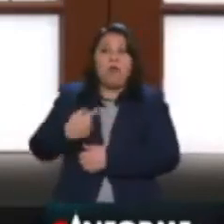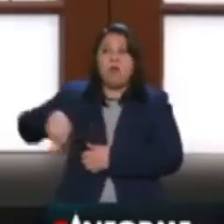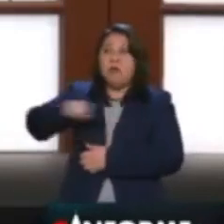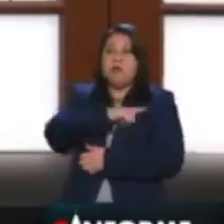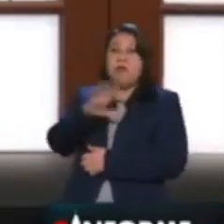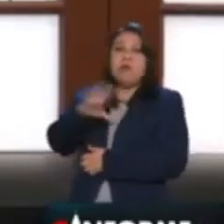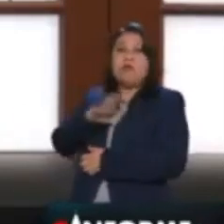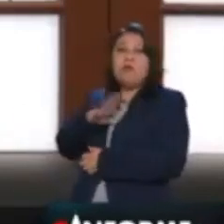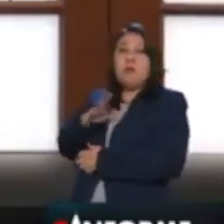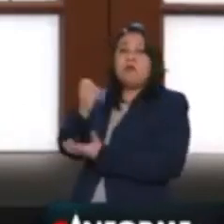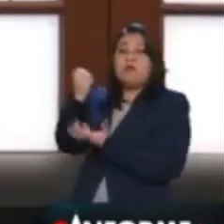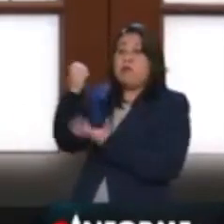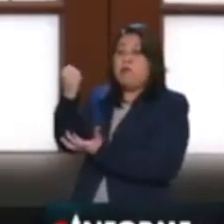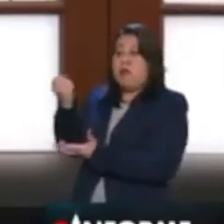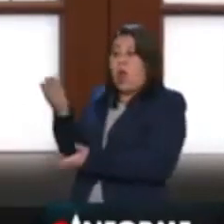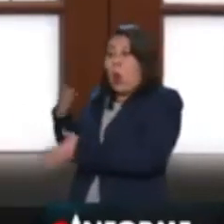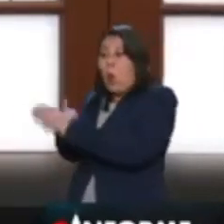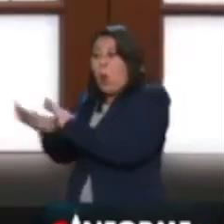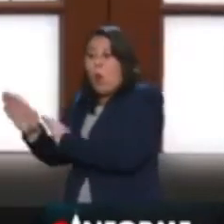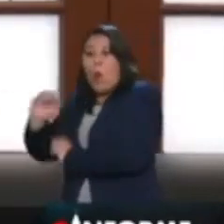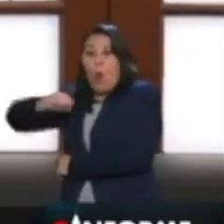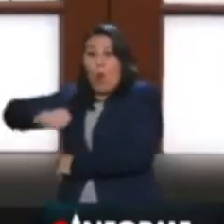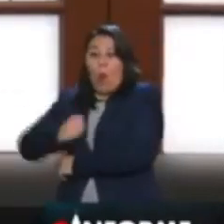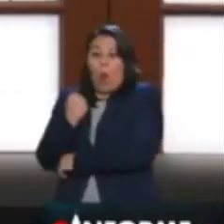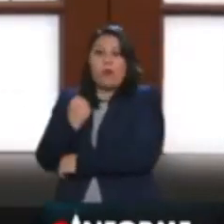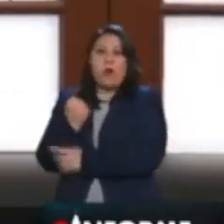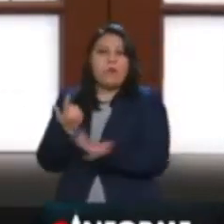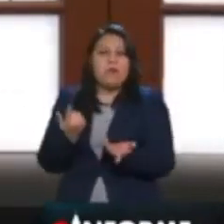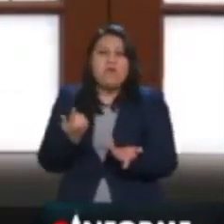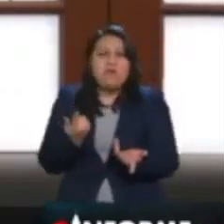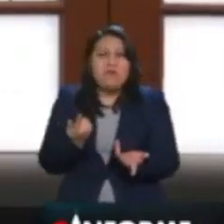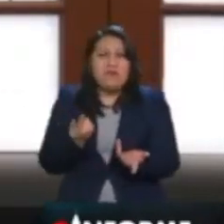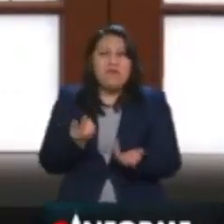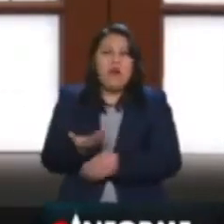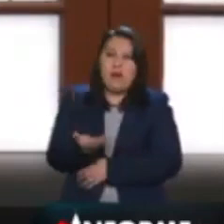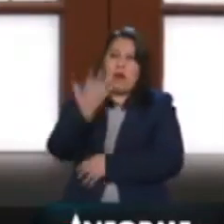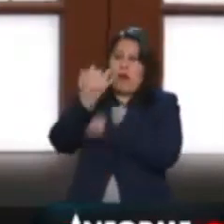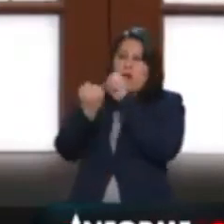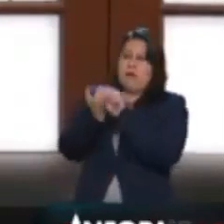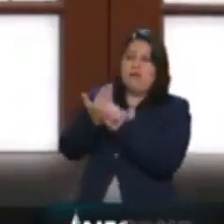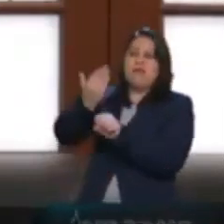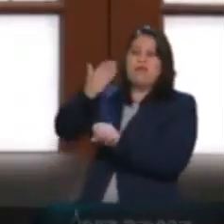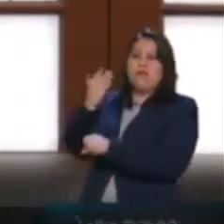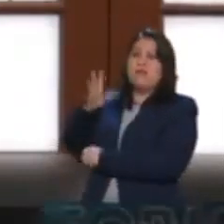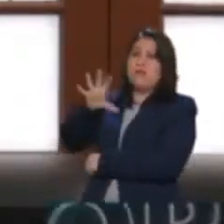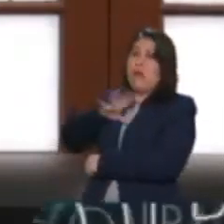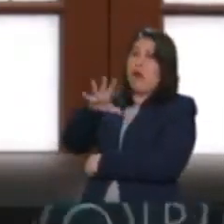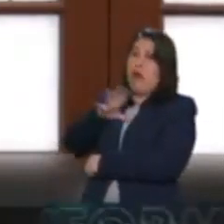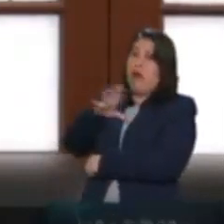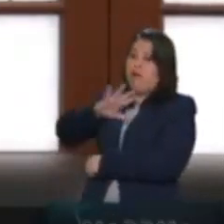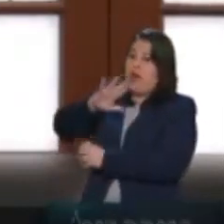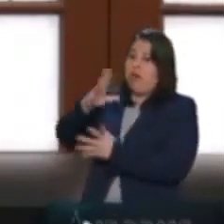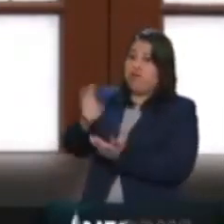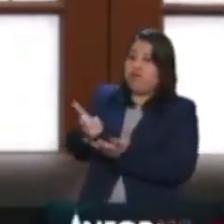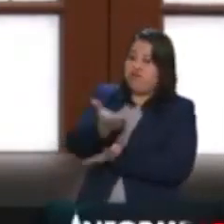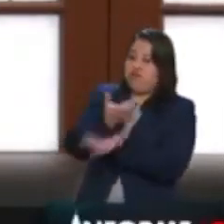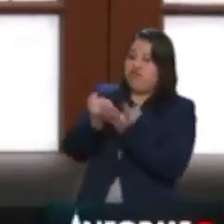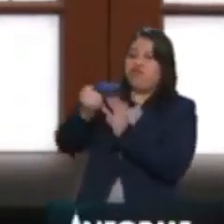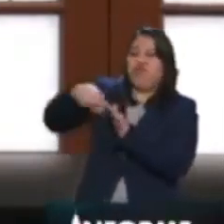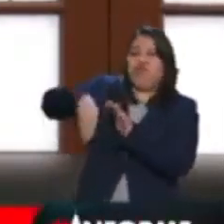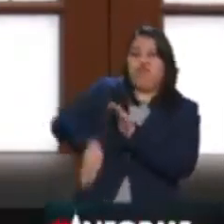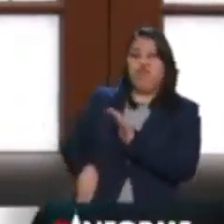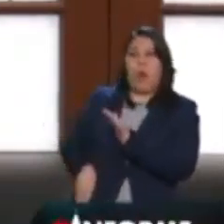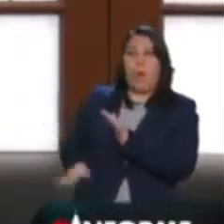como también hacían en los gobiernos anteriores. Es todo transparente, están los recursos, están los ingresos, están los egresos y está